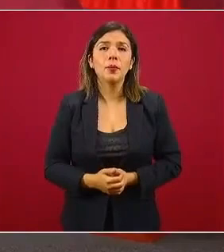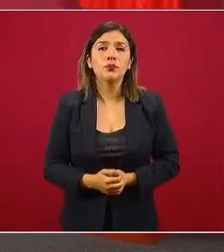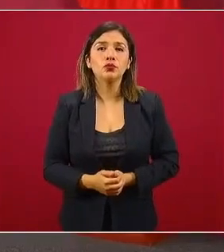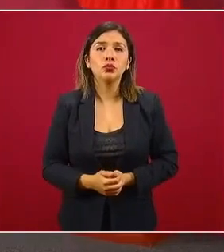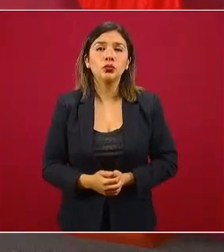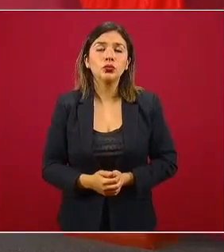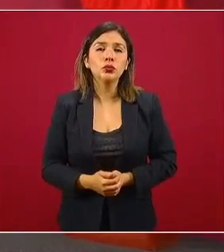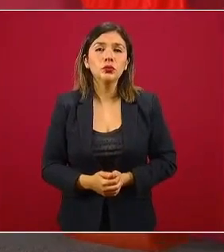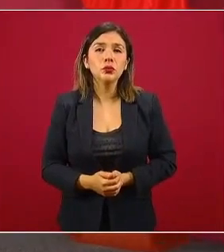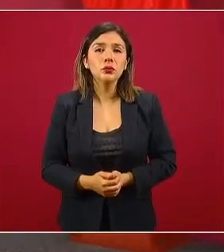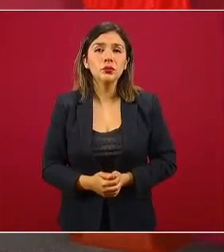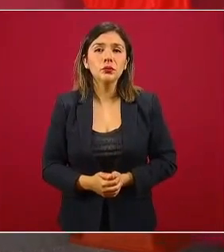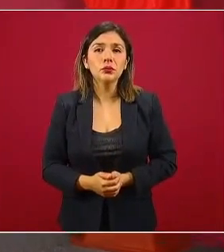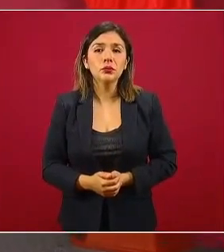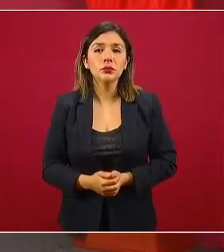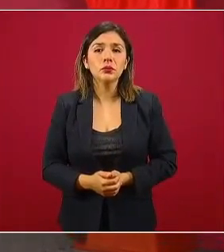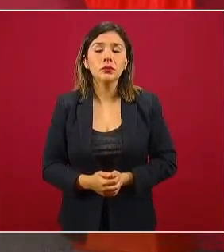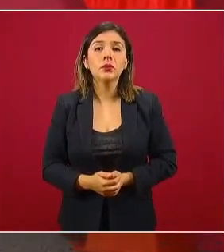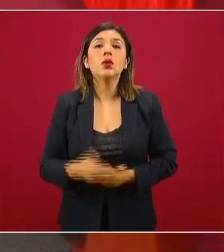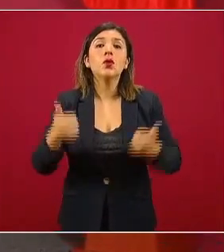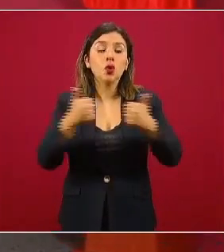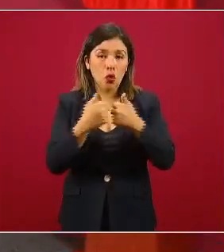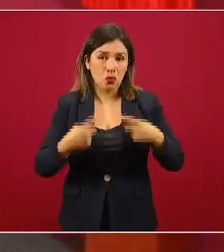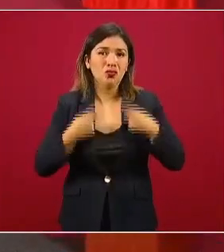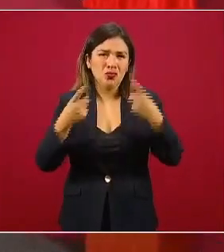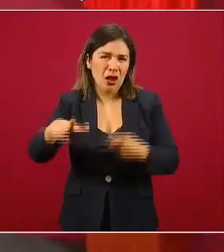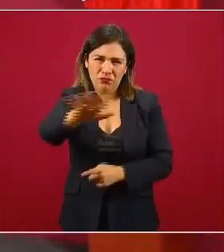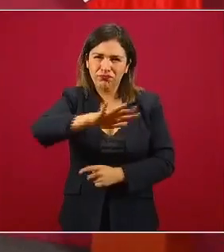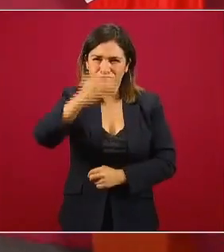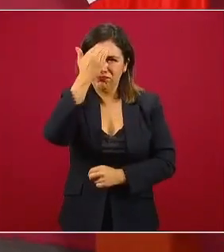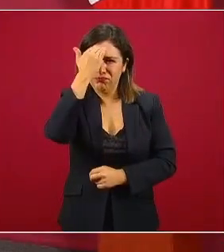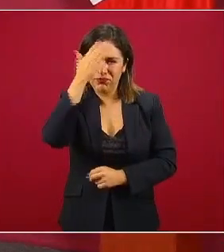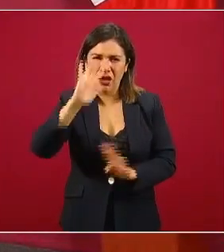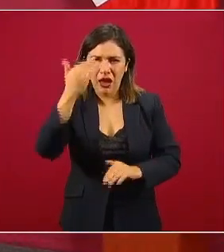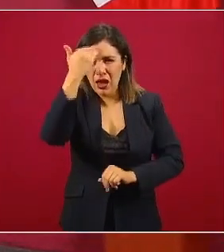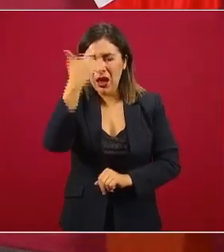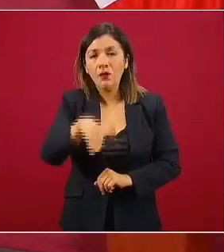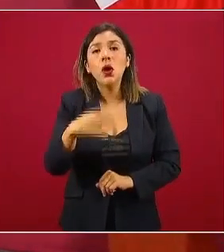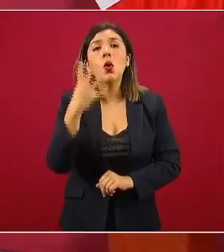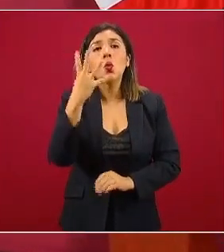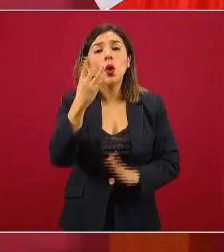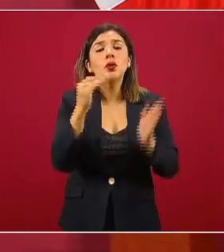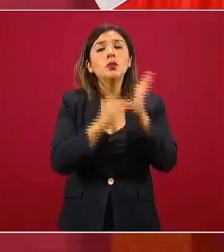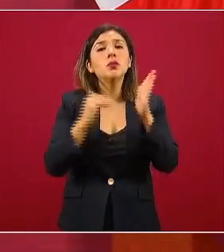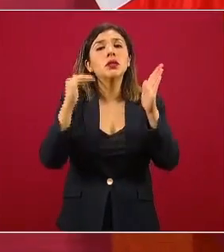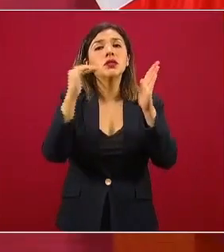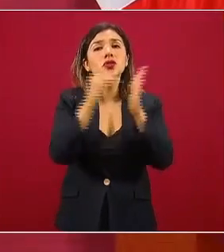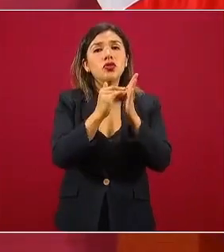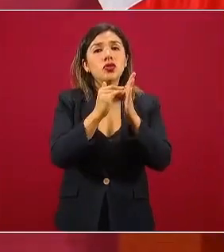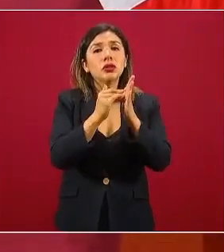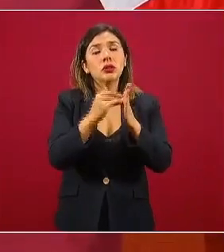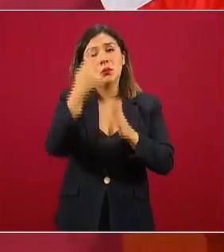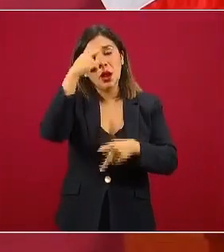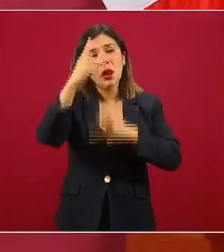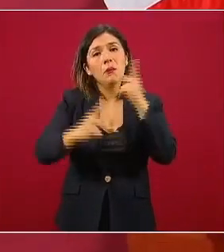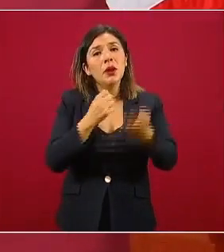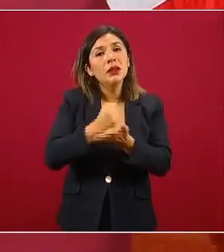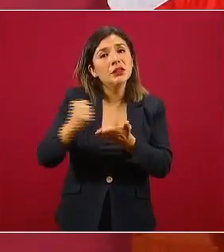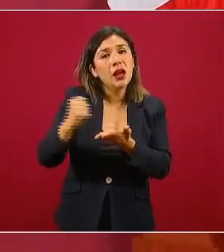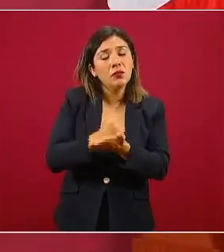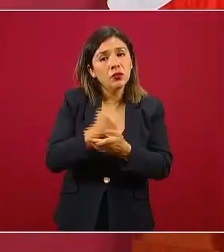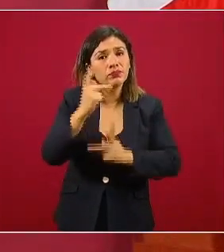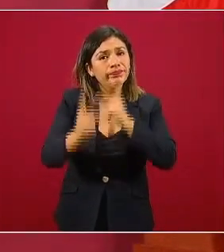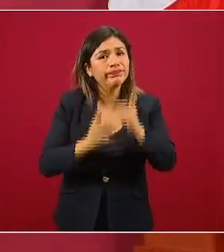y se están otorgando, como ustedes saben, 4 millones de créditos